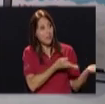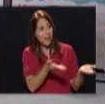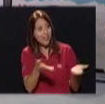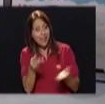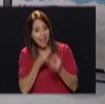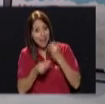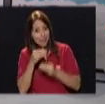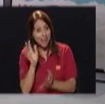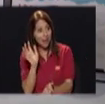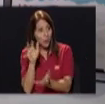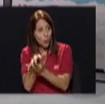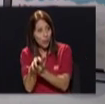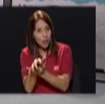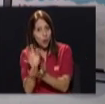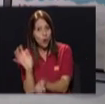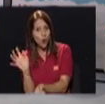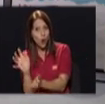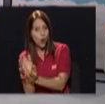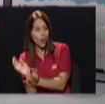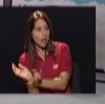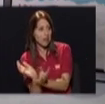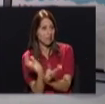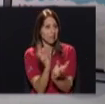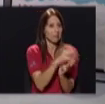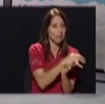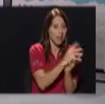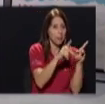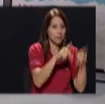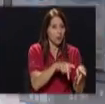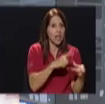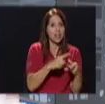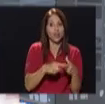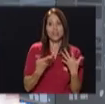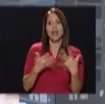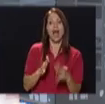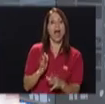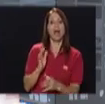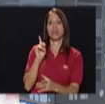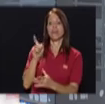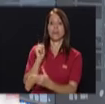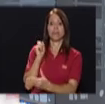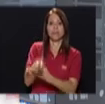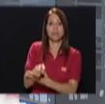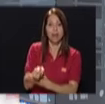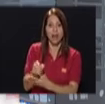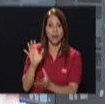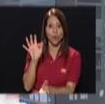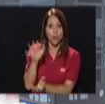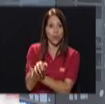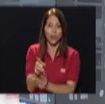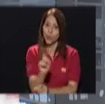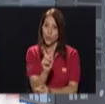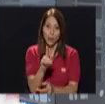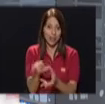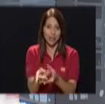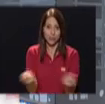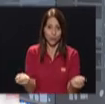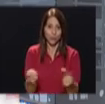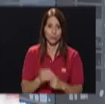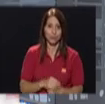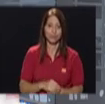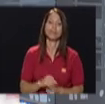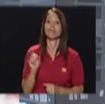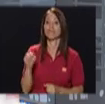de que les dijimos, vayan a alimentar el cocodrilo decide alimentarse con alguien más, y entonces hay que cazar el cocodrilo. O